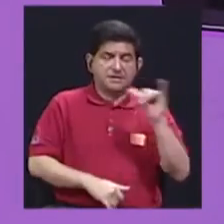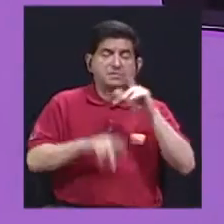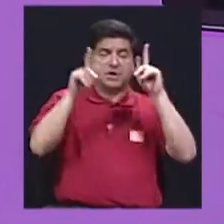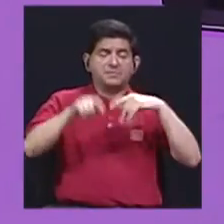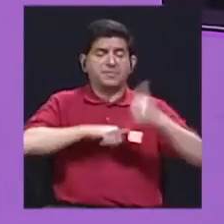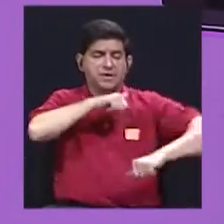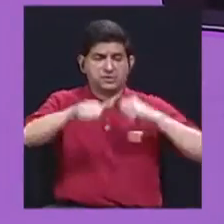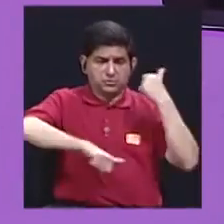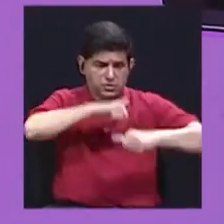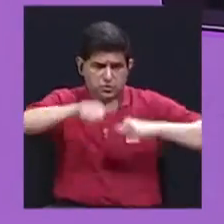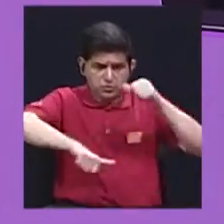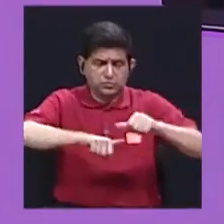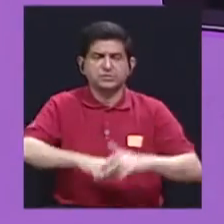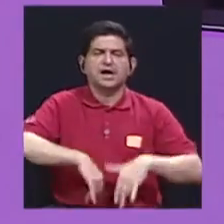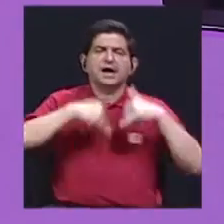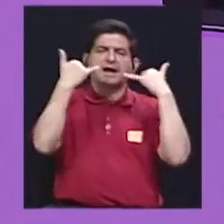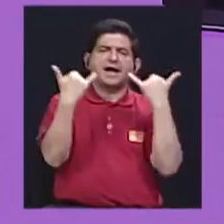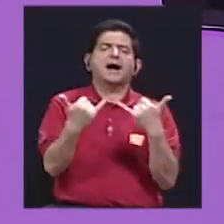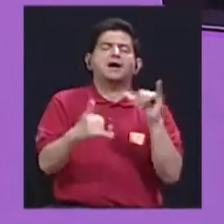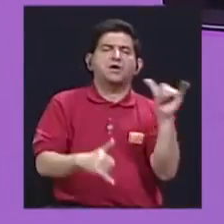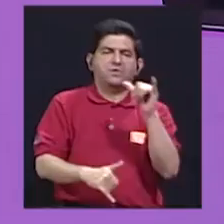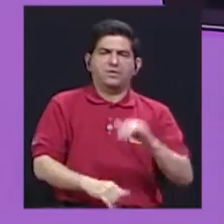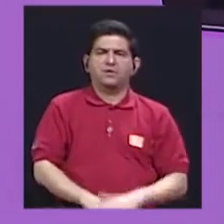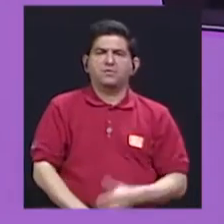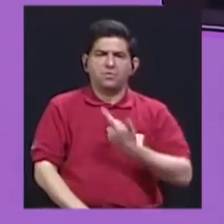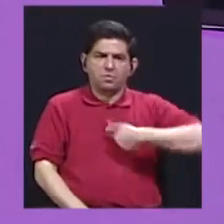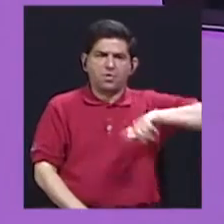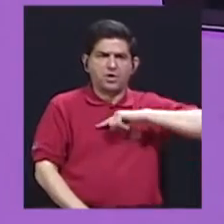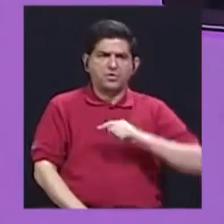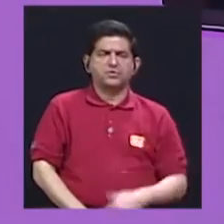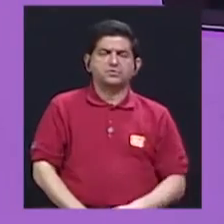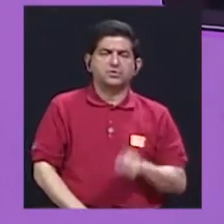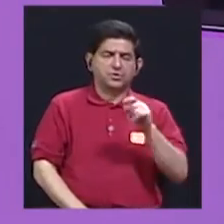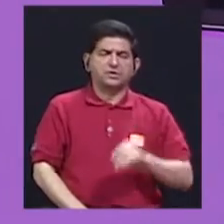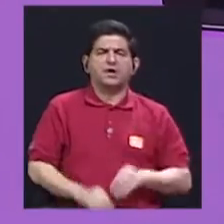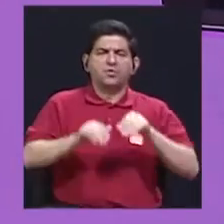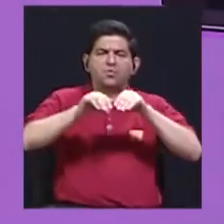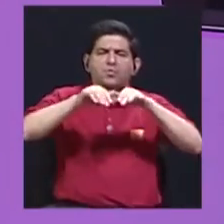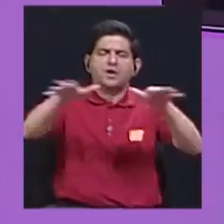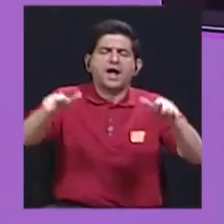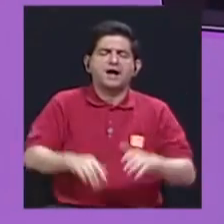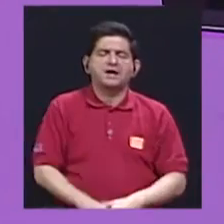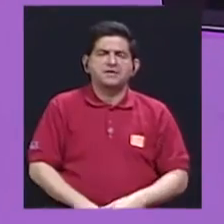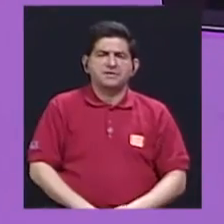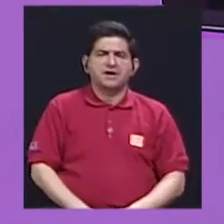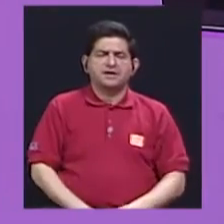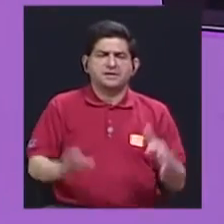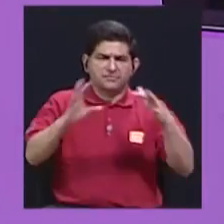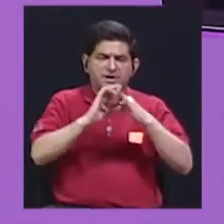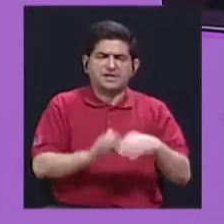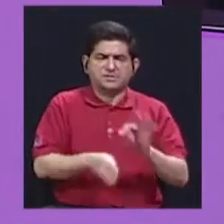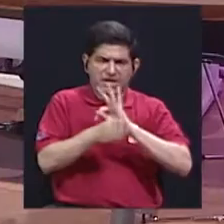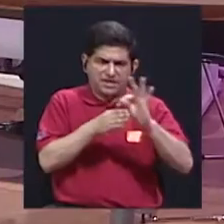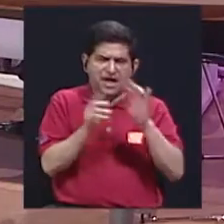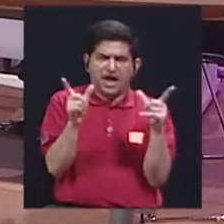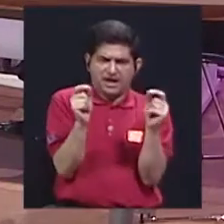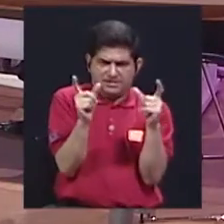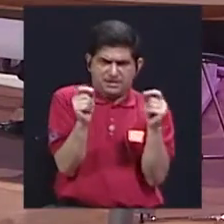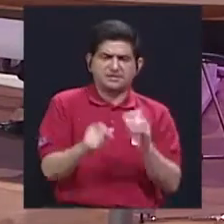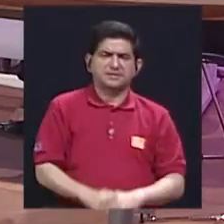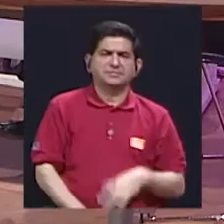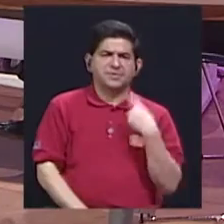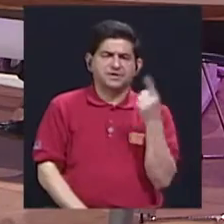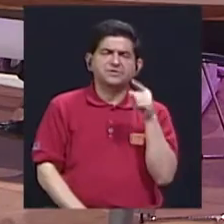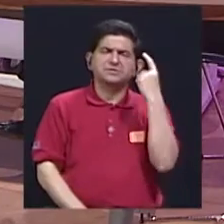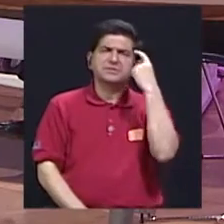luchan contra eso ahora estamos también al mando como una red oncológica y a cynthia verdad siempre